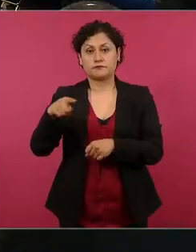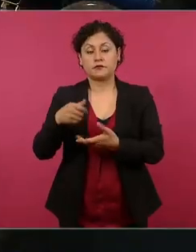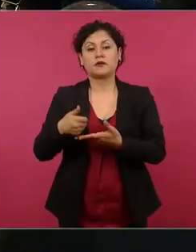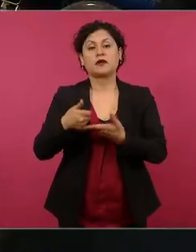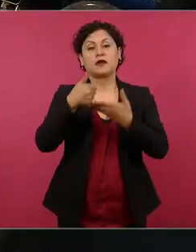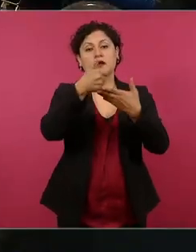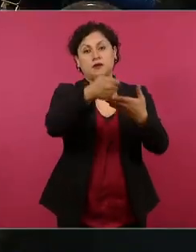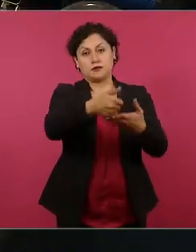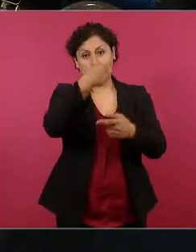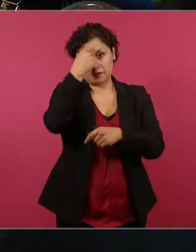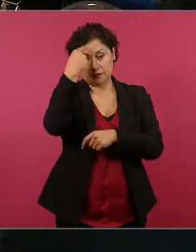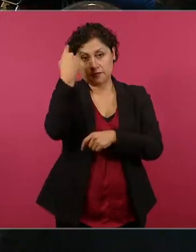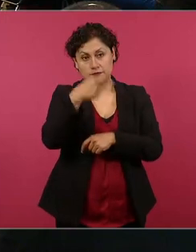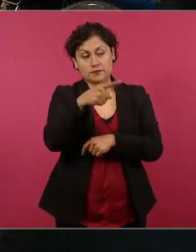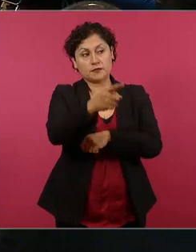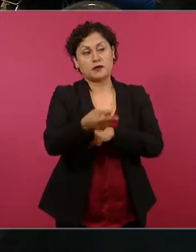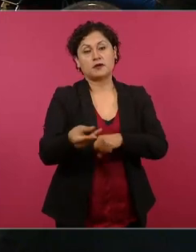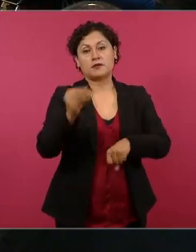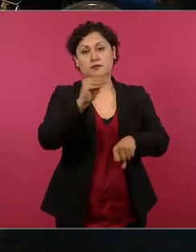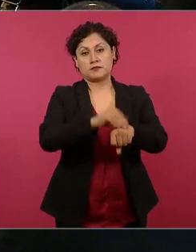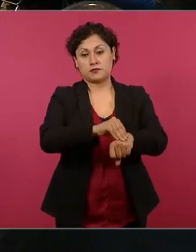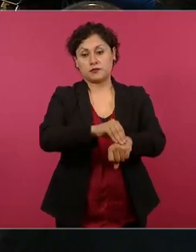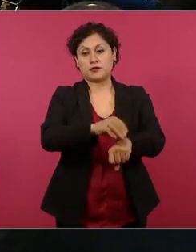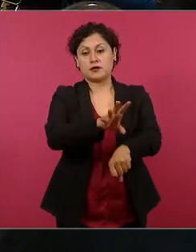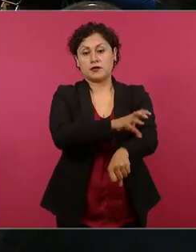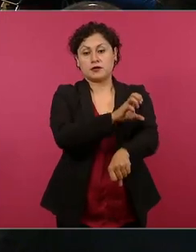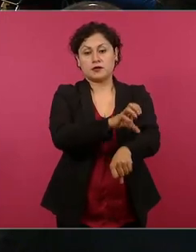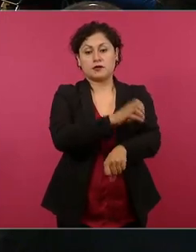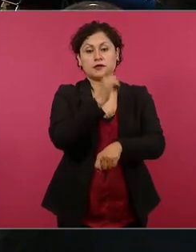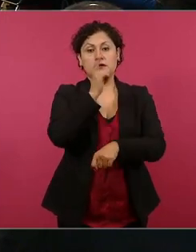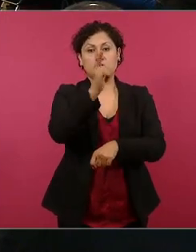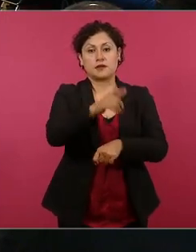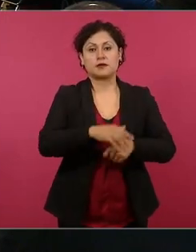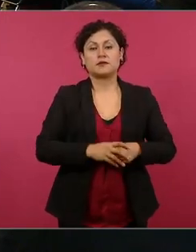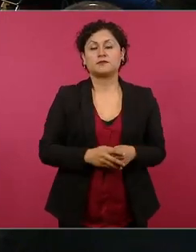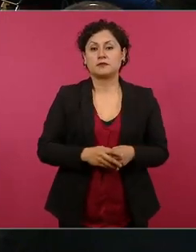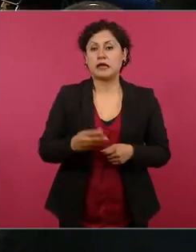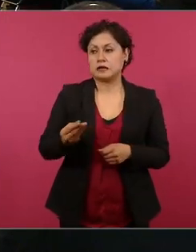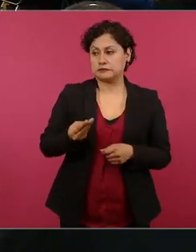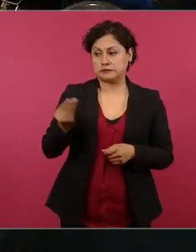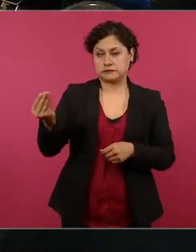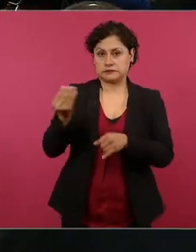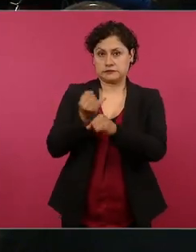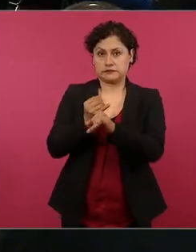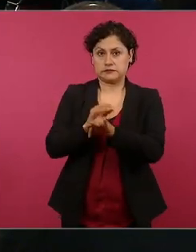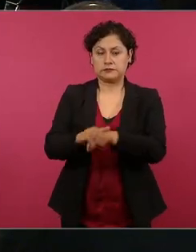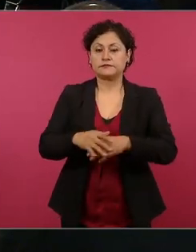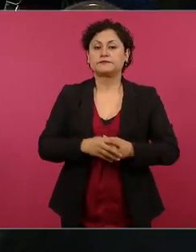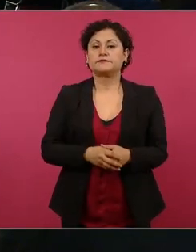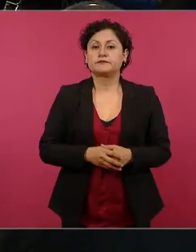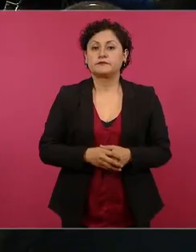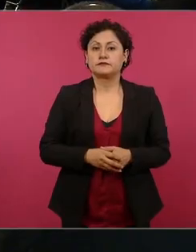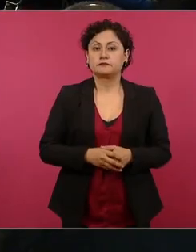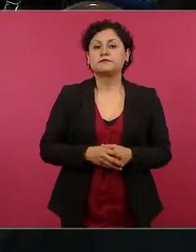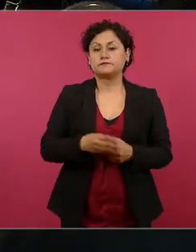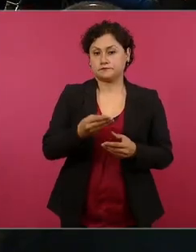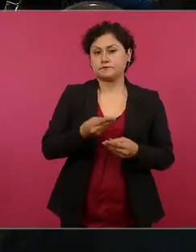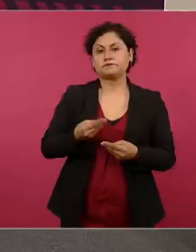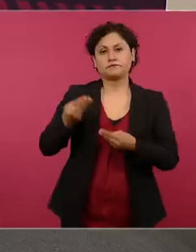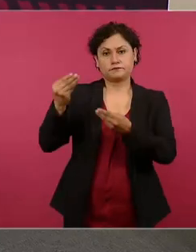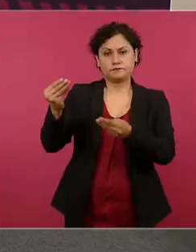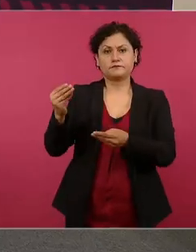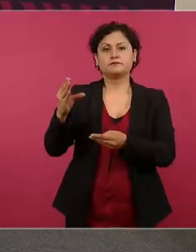suministrar el servicio eléctrico. Sí, aquí está la información. Sí, Se los vamos a entregar a ellos.